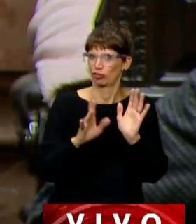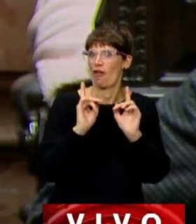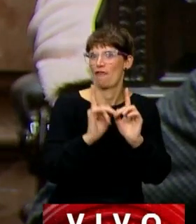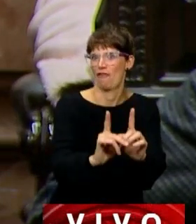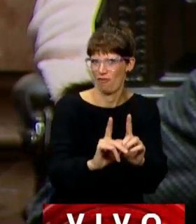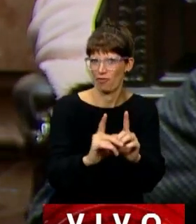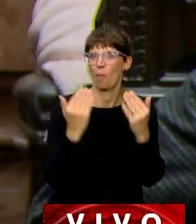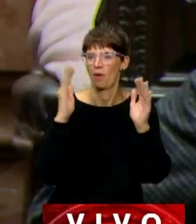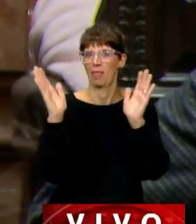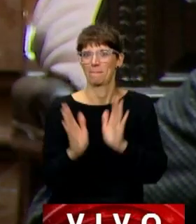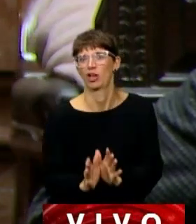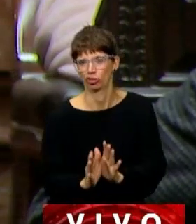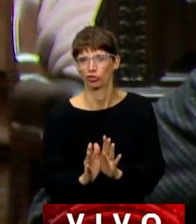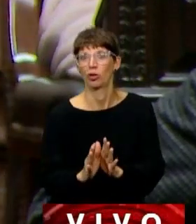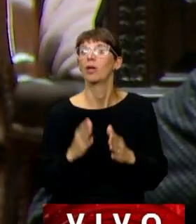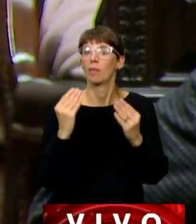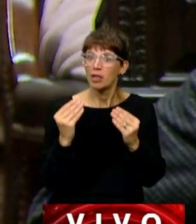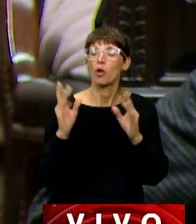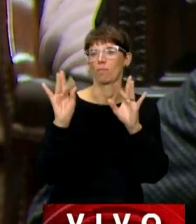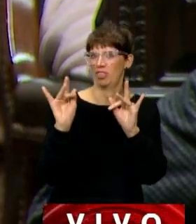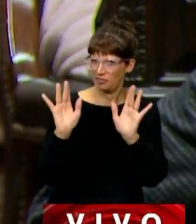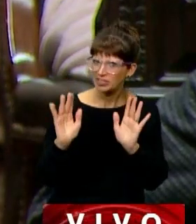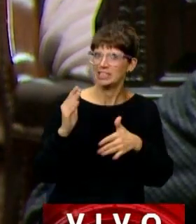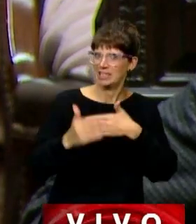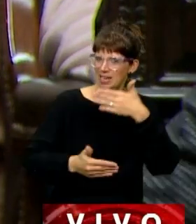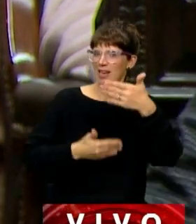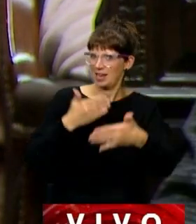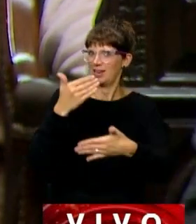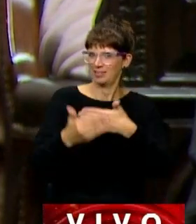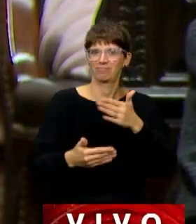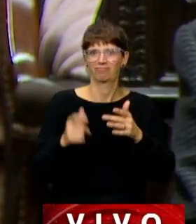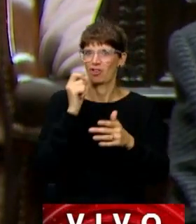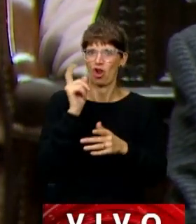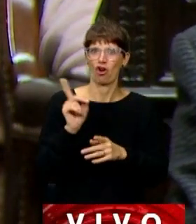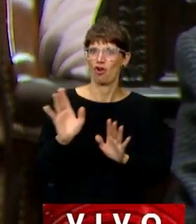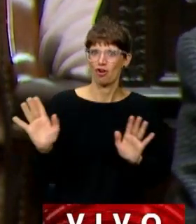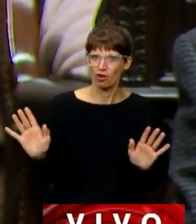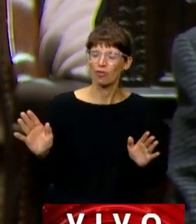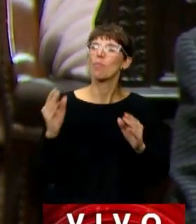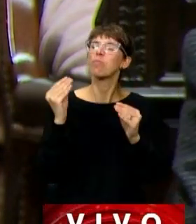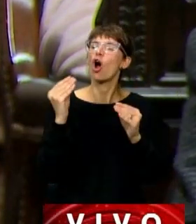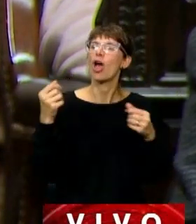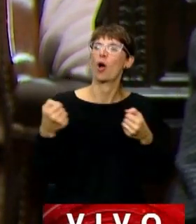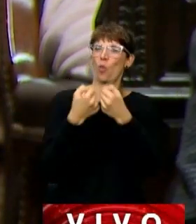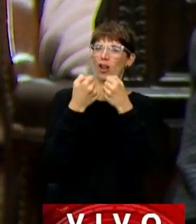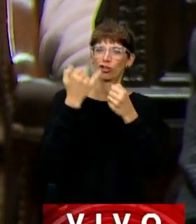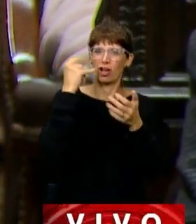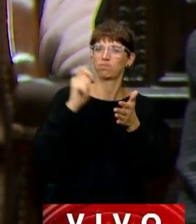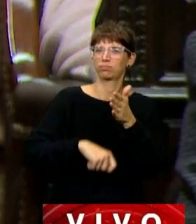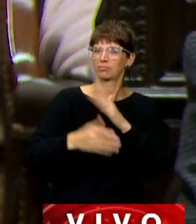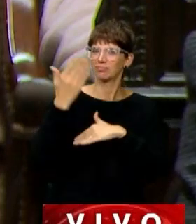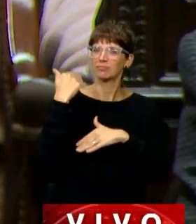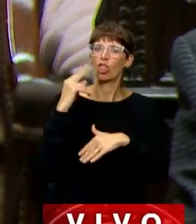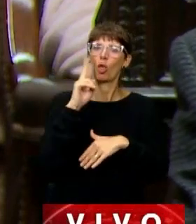pero iba a ser mucho más cuesta arriba que lograrlo a través del acuerdo que se había suscrito en el año